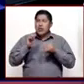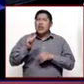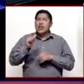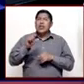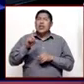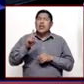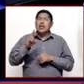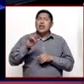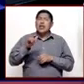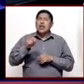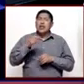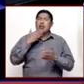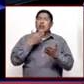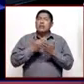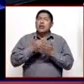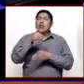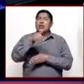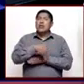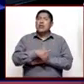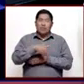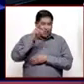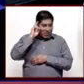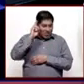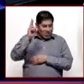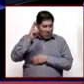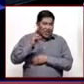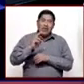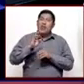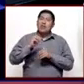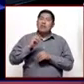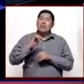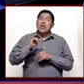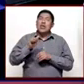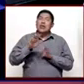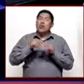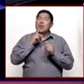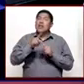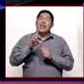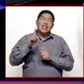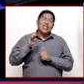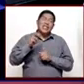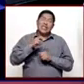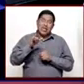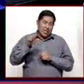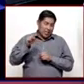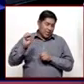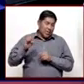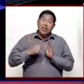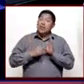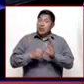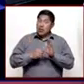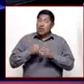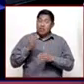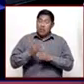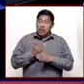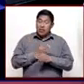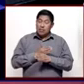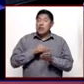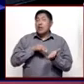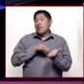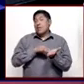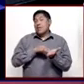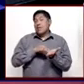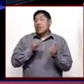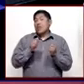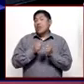Adrián, muy buenas noches. Hola, Adrián. Hola, Miriam. ¿Cómo estás, Denise? En un momento voy a presentarles un avance médico muy importante de la